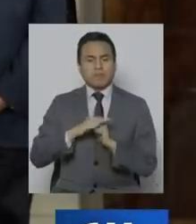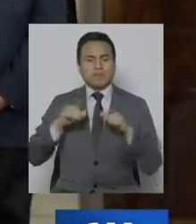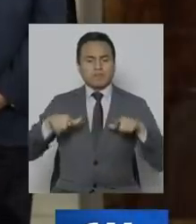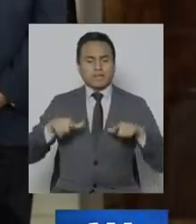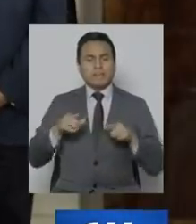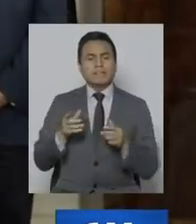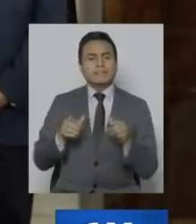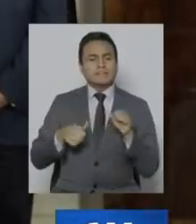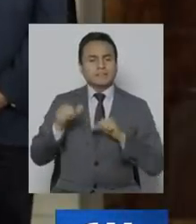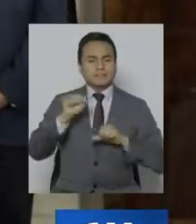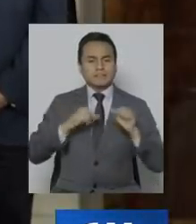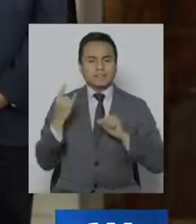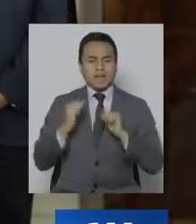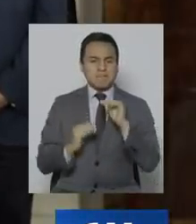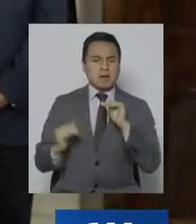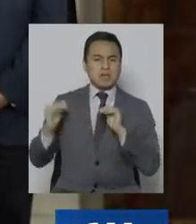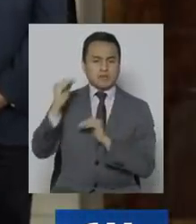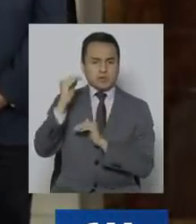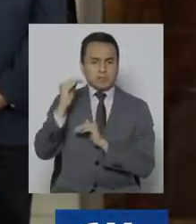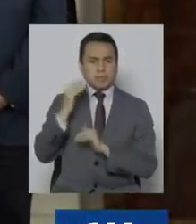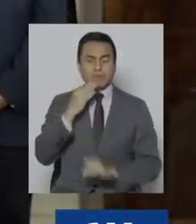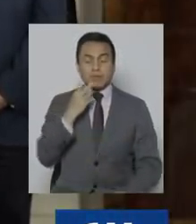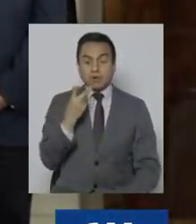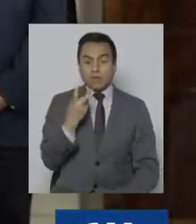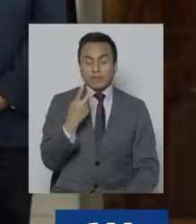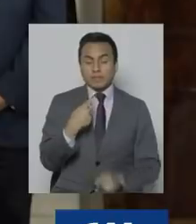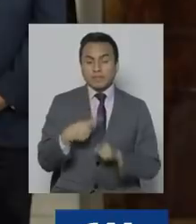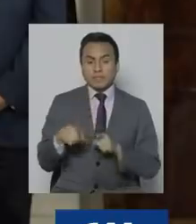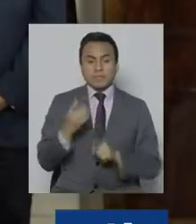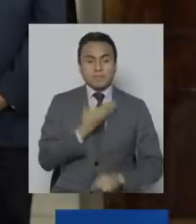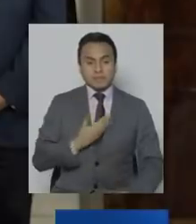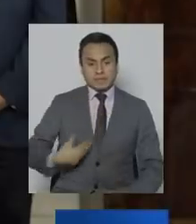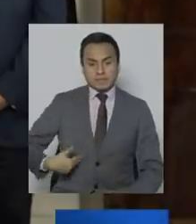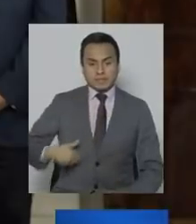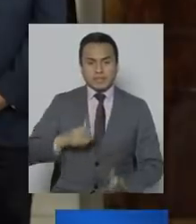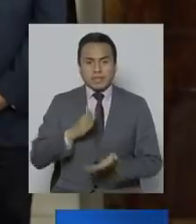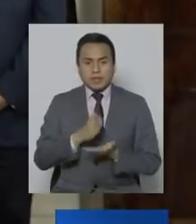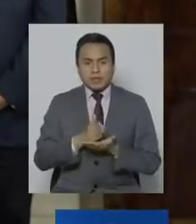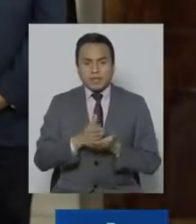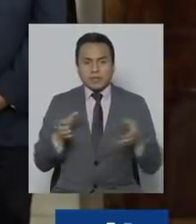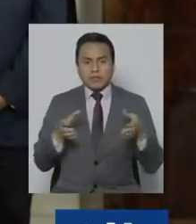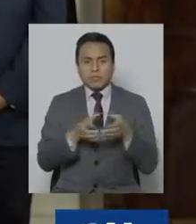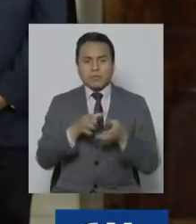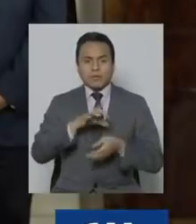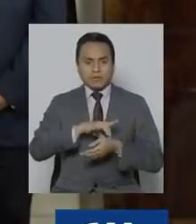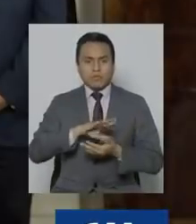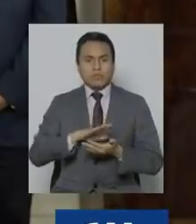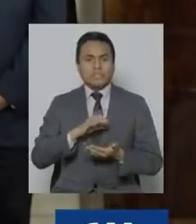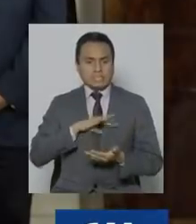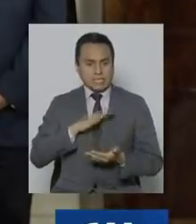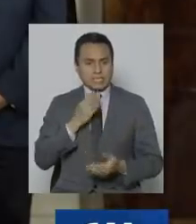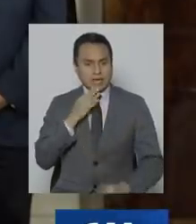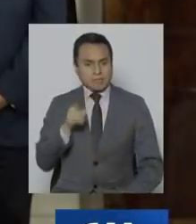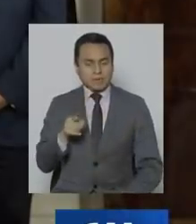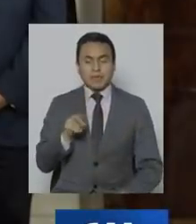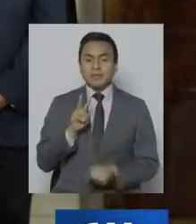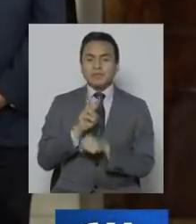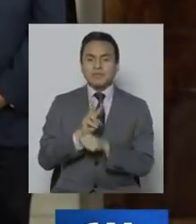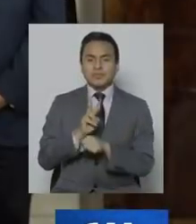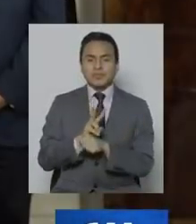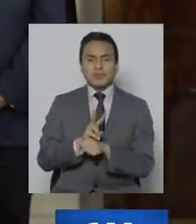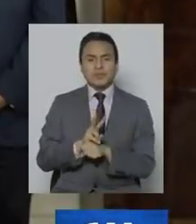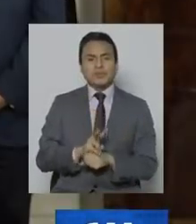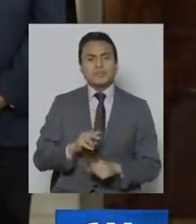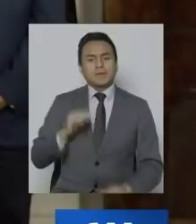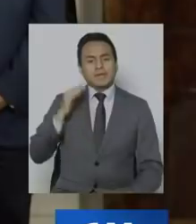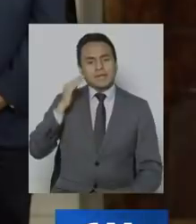de la Universidad Mayor. Ha sido dos veces presidente del Colegio Médico de Chile. Es profesor de pediatría